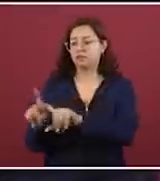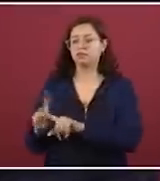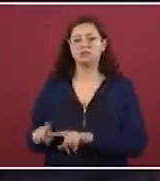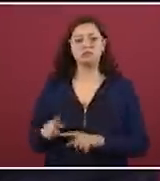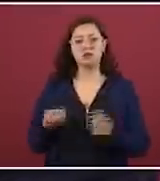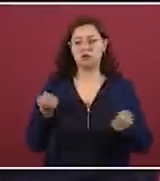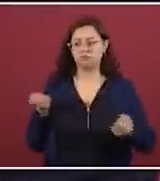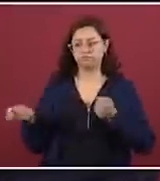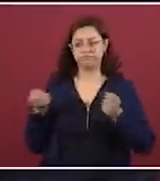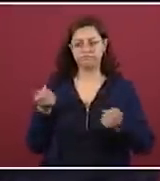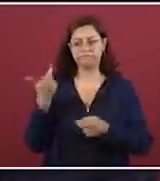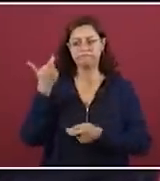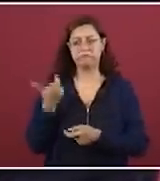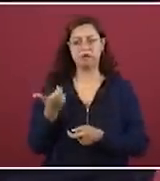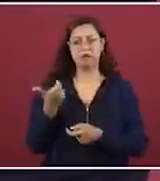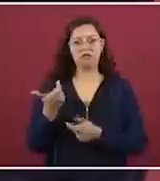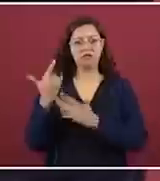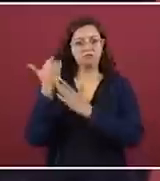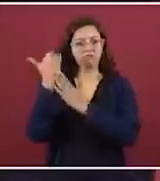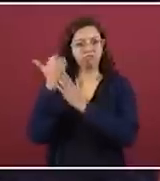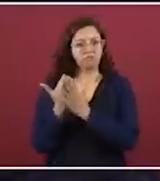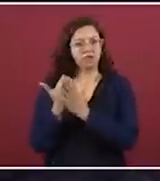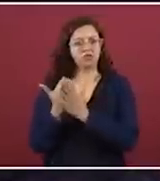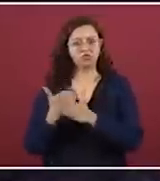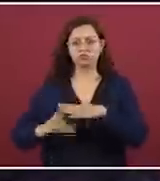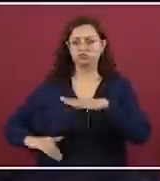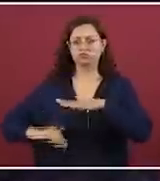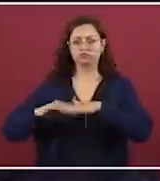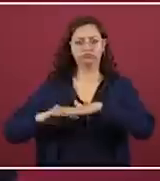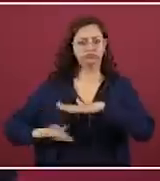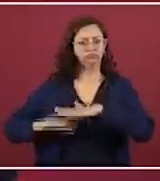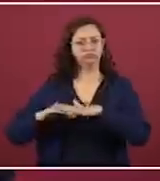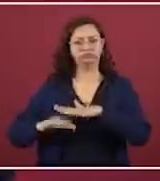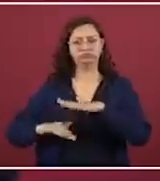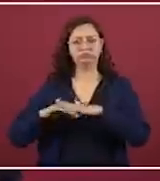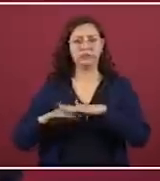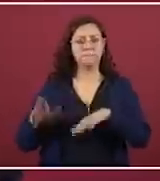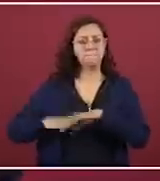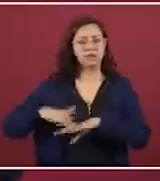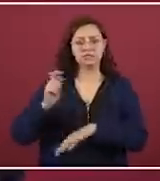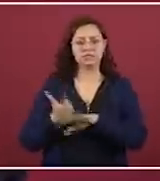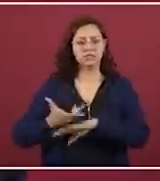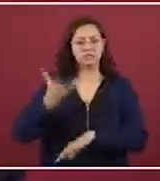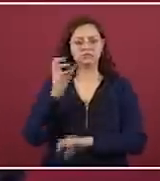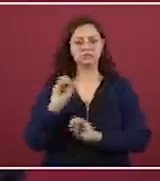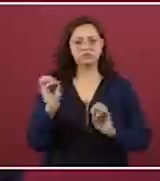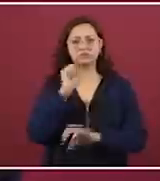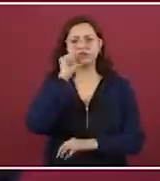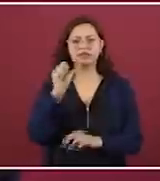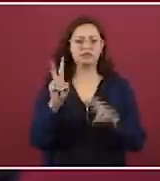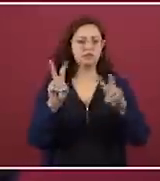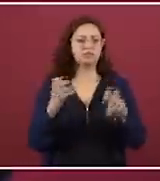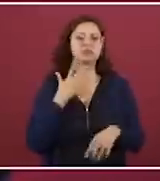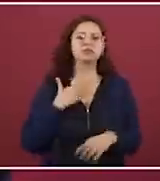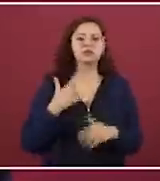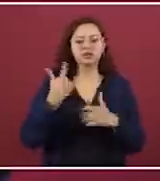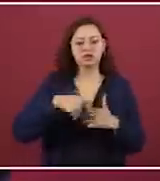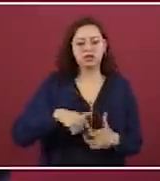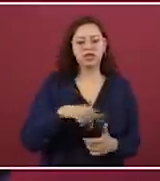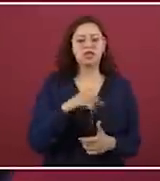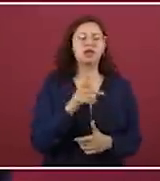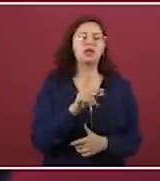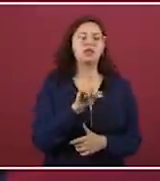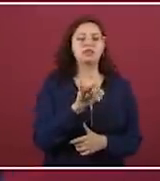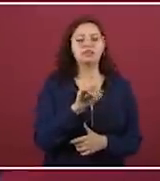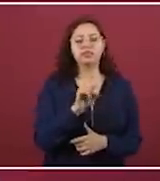precio en términos reales de las gasolinas, del diésel, del gas, de la